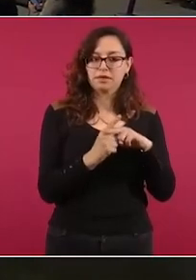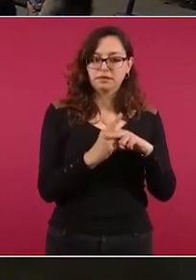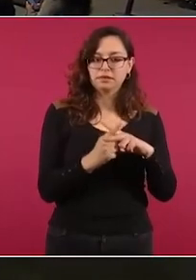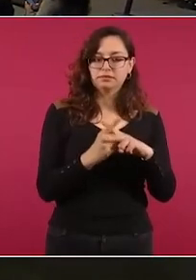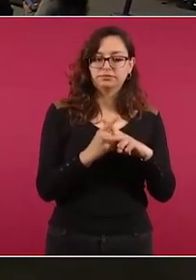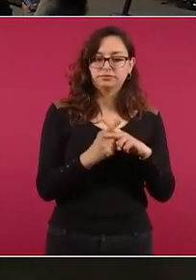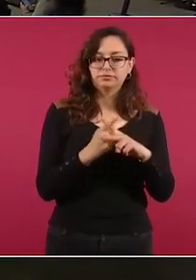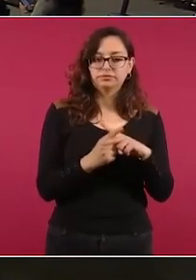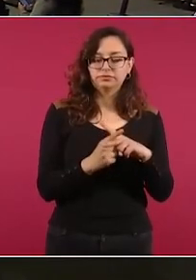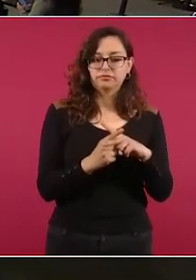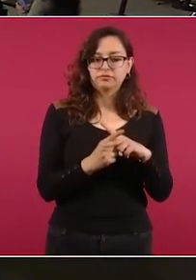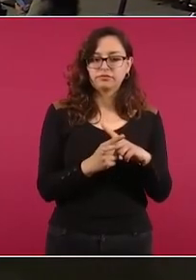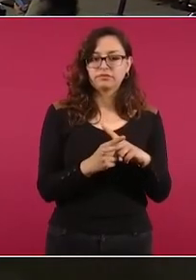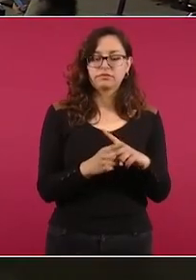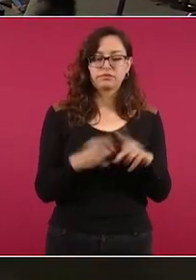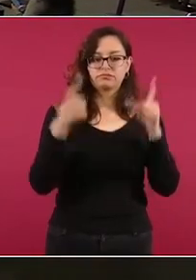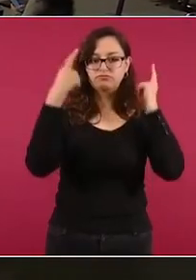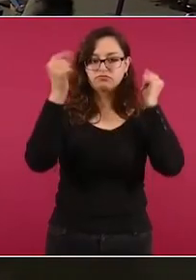de la UNAM